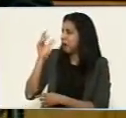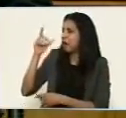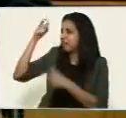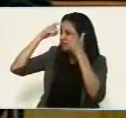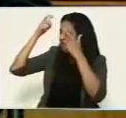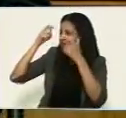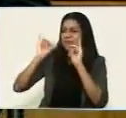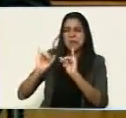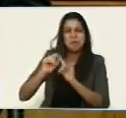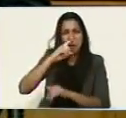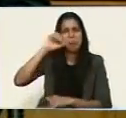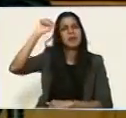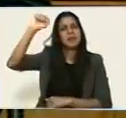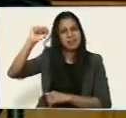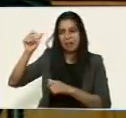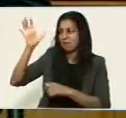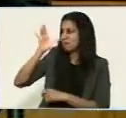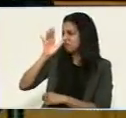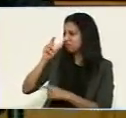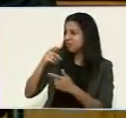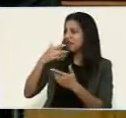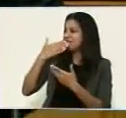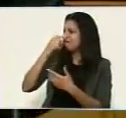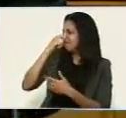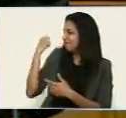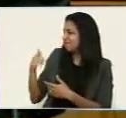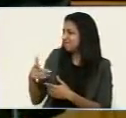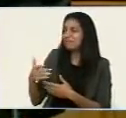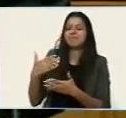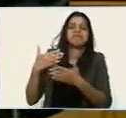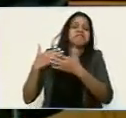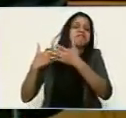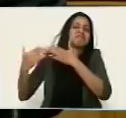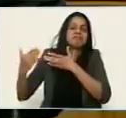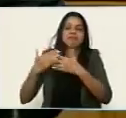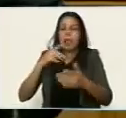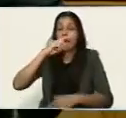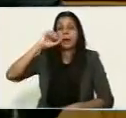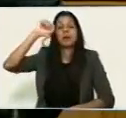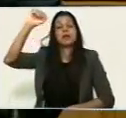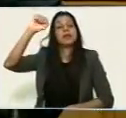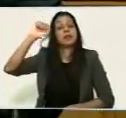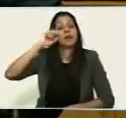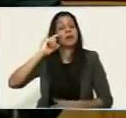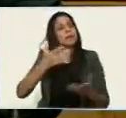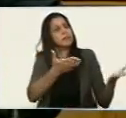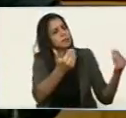Chávez, subestimaron a Nicolás Maduro. Nicolás Maduro los llevó a República Dominicana,